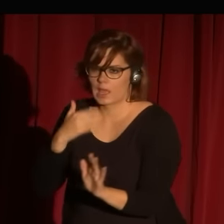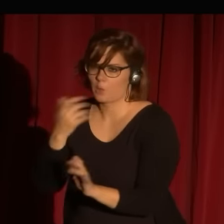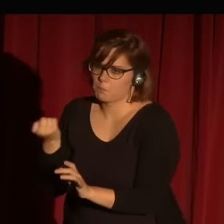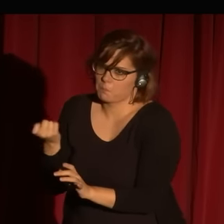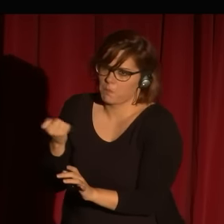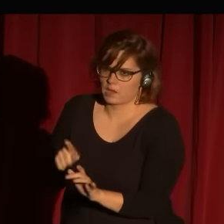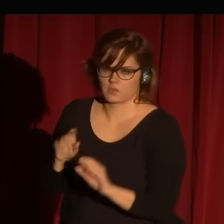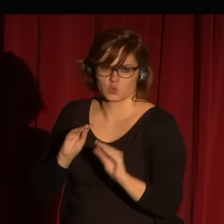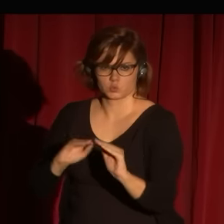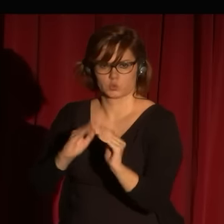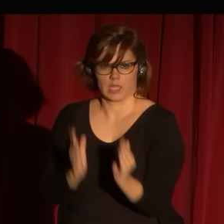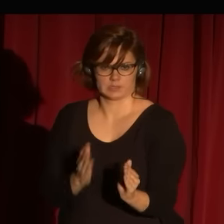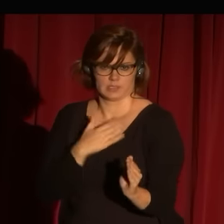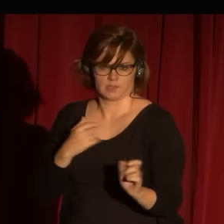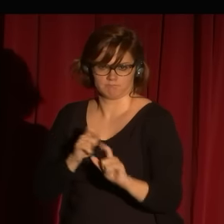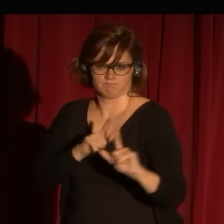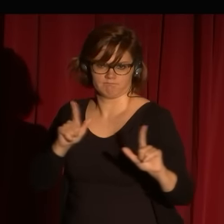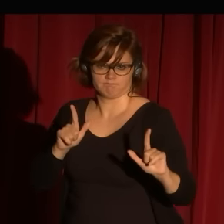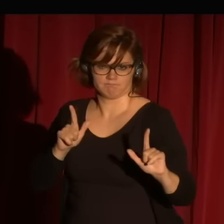parecido en en su